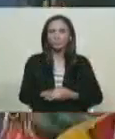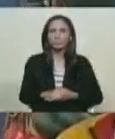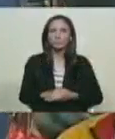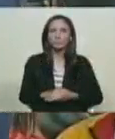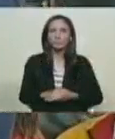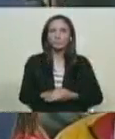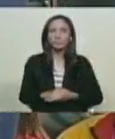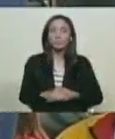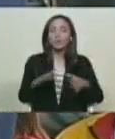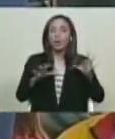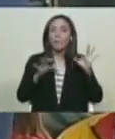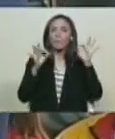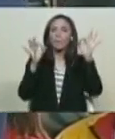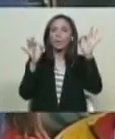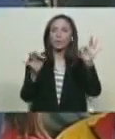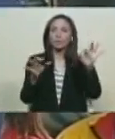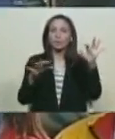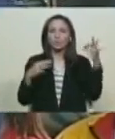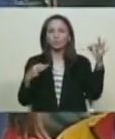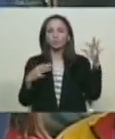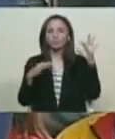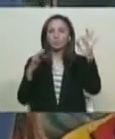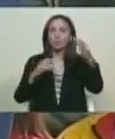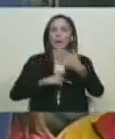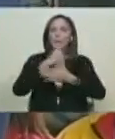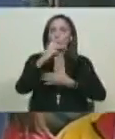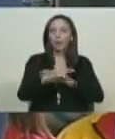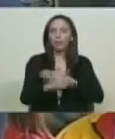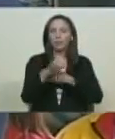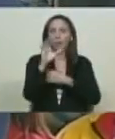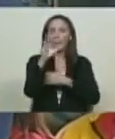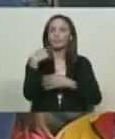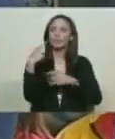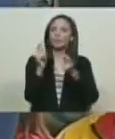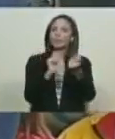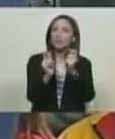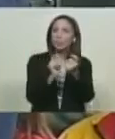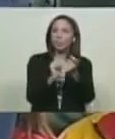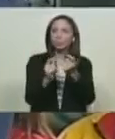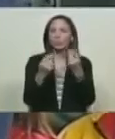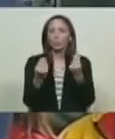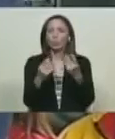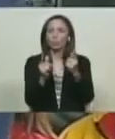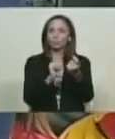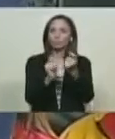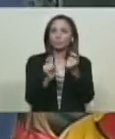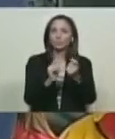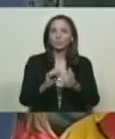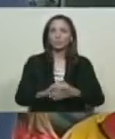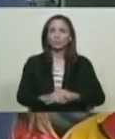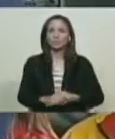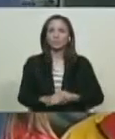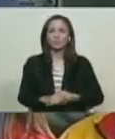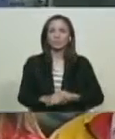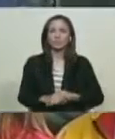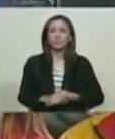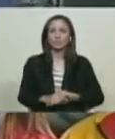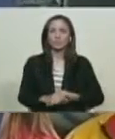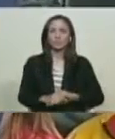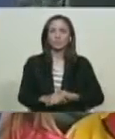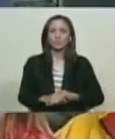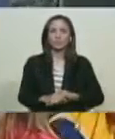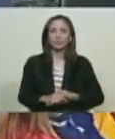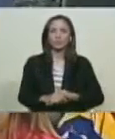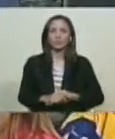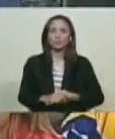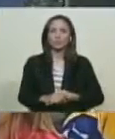te venimos a presentar el plan de la patria que ha discutido la clase obrera, la propuesta